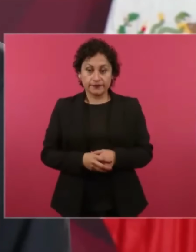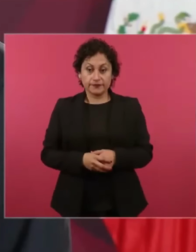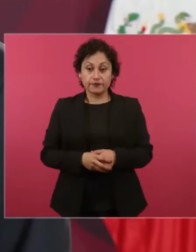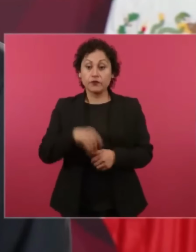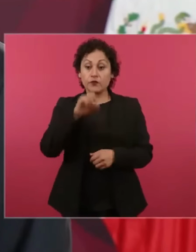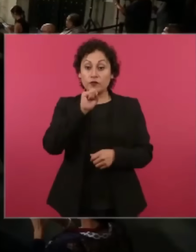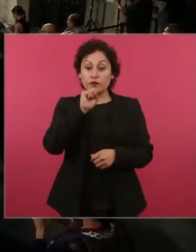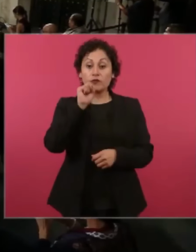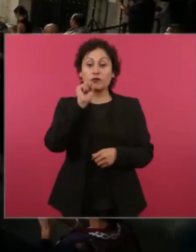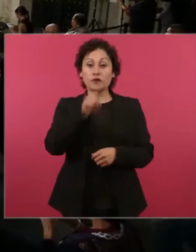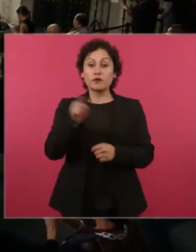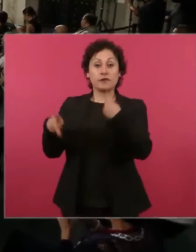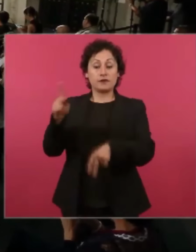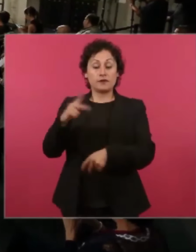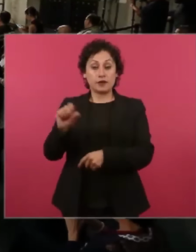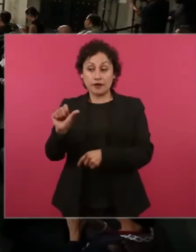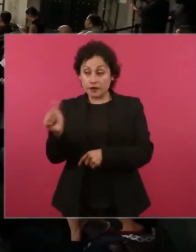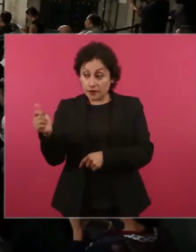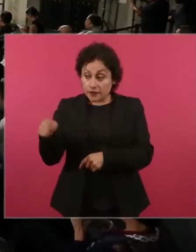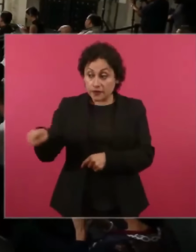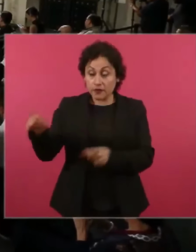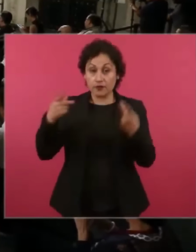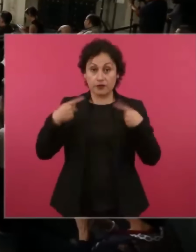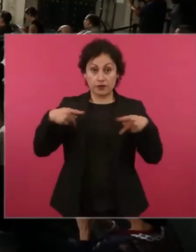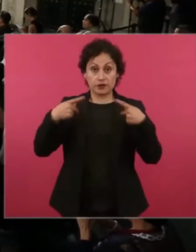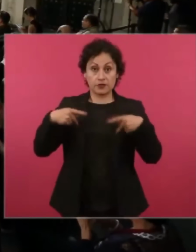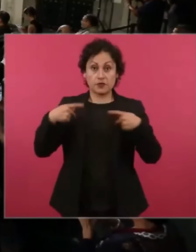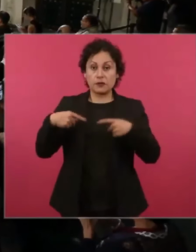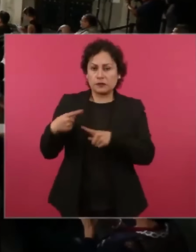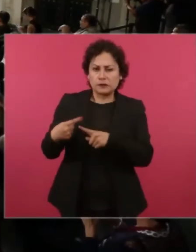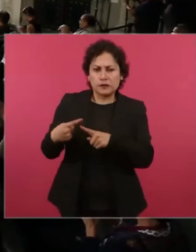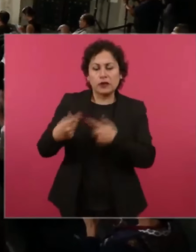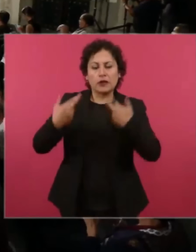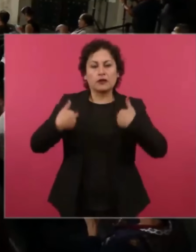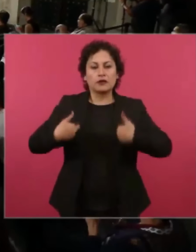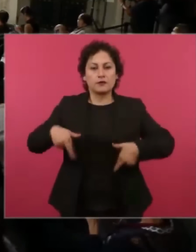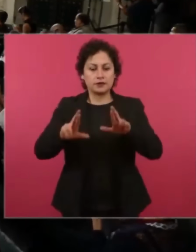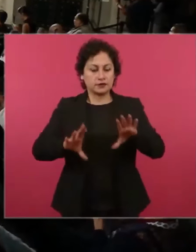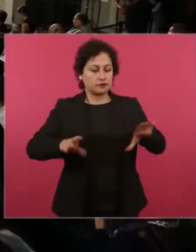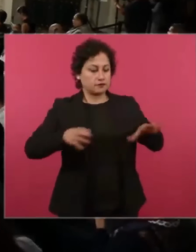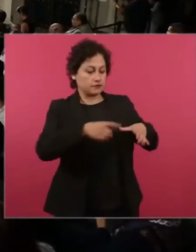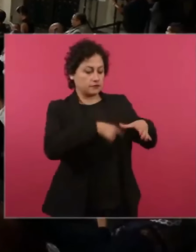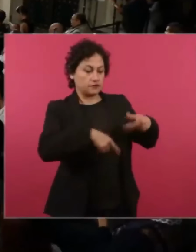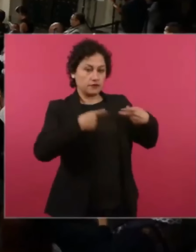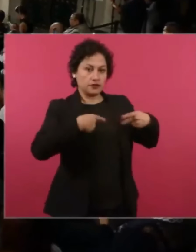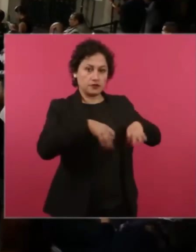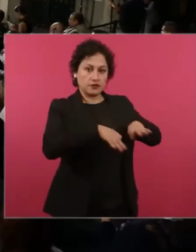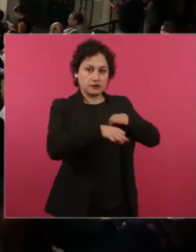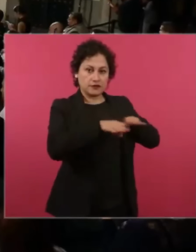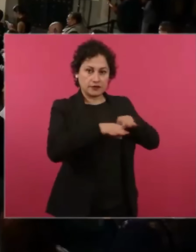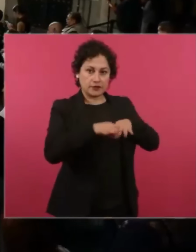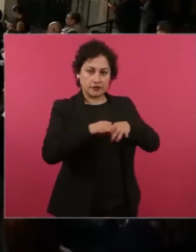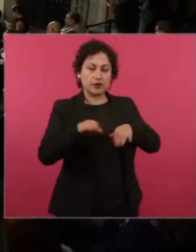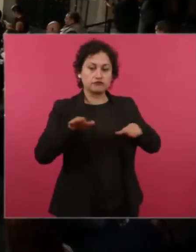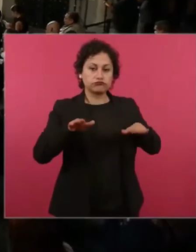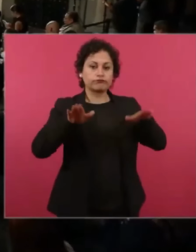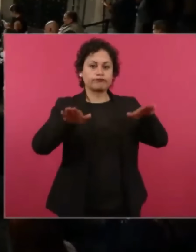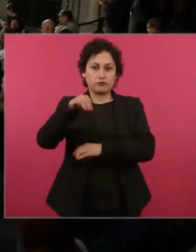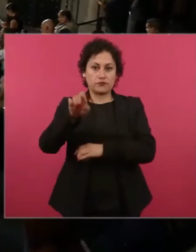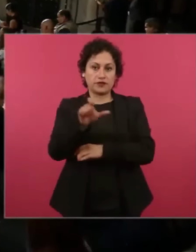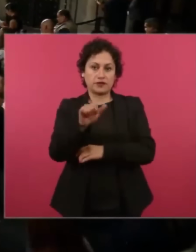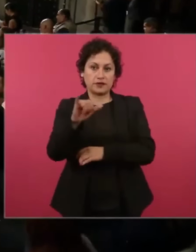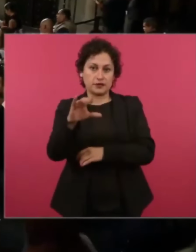también nos acompañan los representantes de los trabajadores de Mexicana. Son